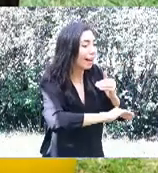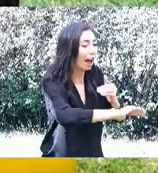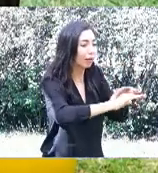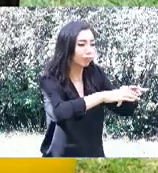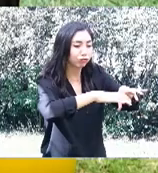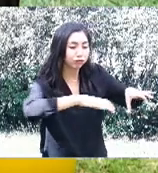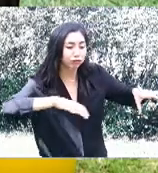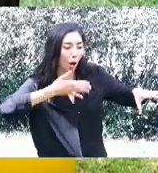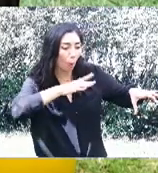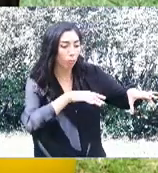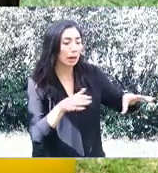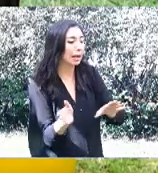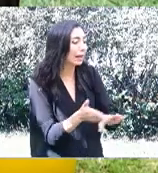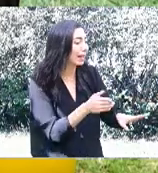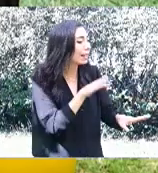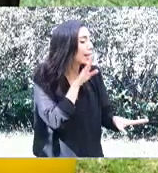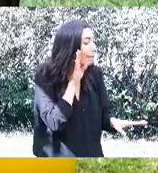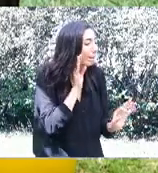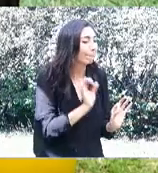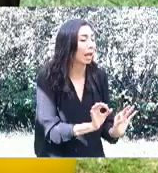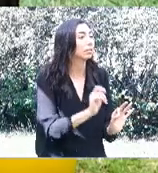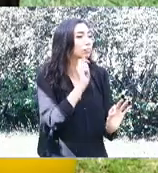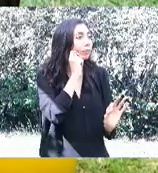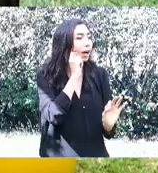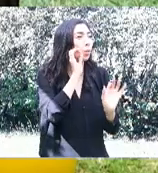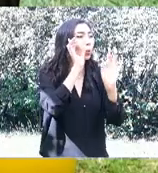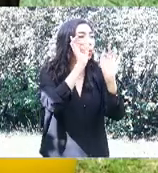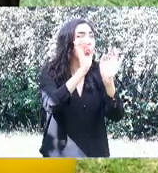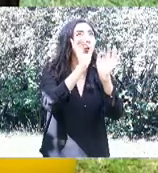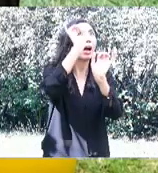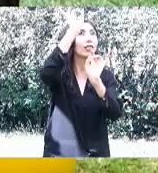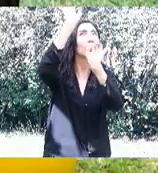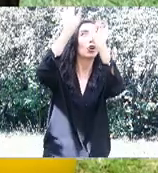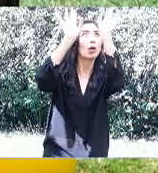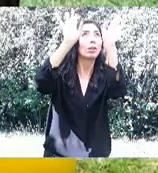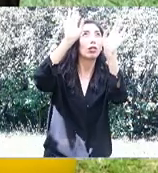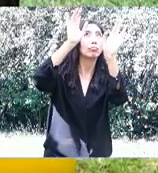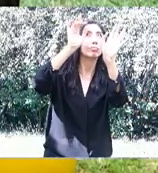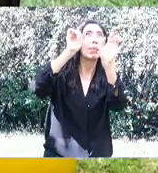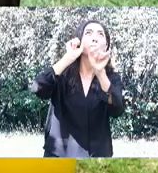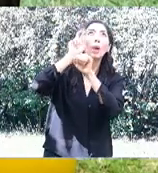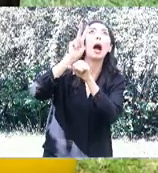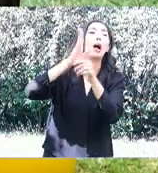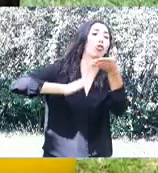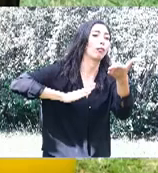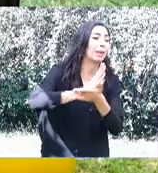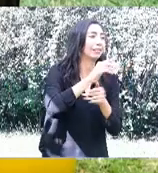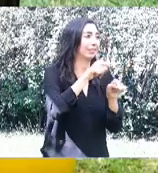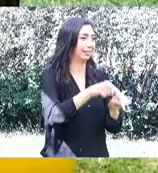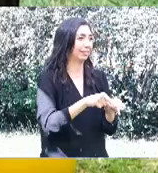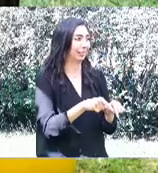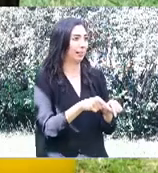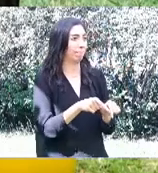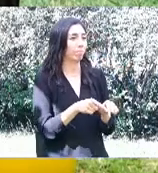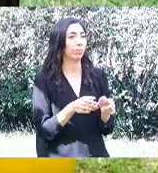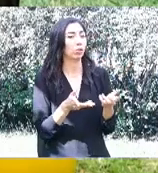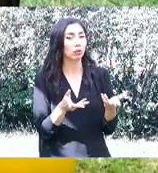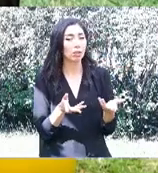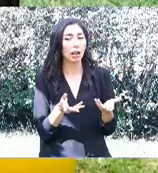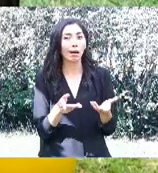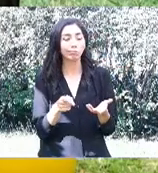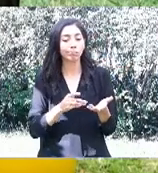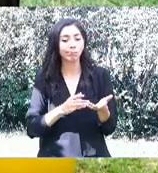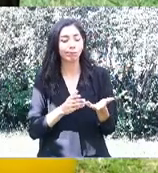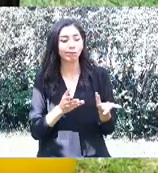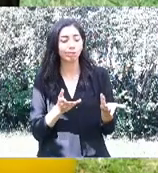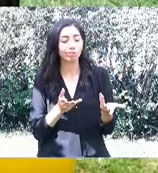vinculada directamente con eh un evento astronómico que la marca que marca el inicio todos los años entonces eh ahí nos empezamos a dar cuenta